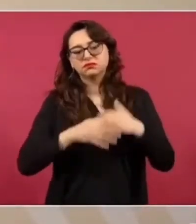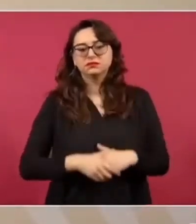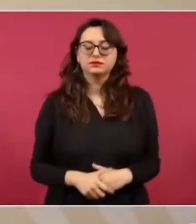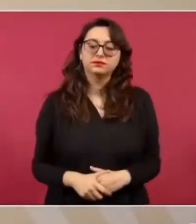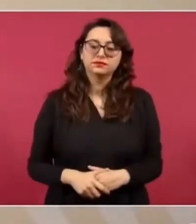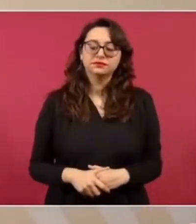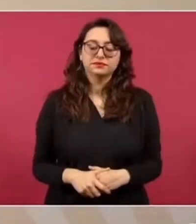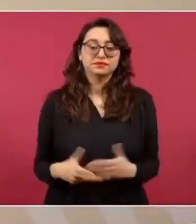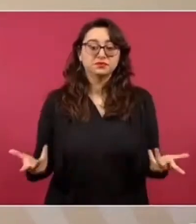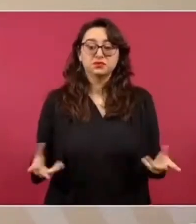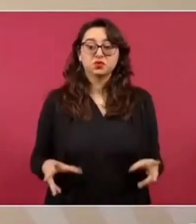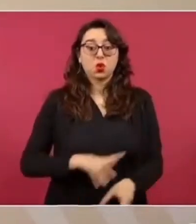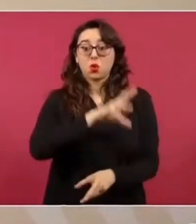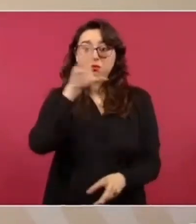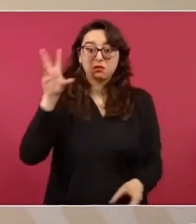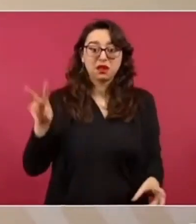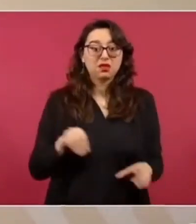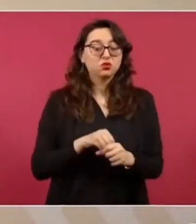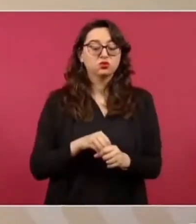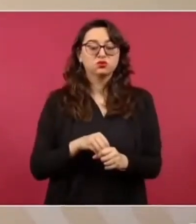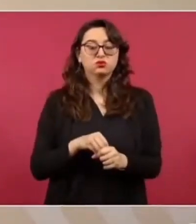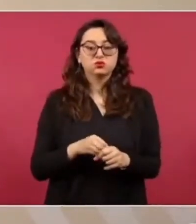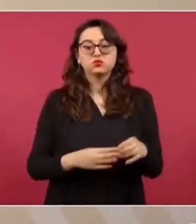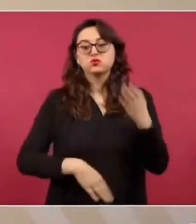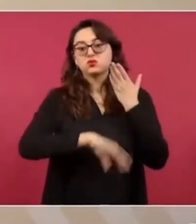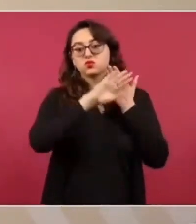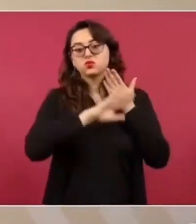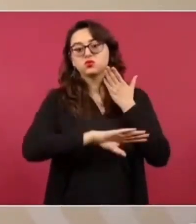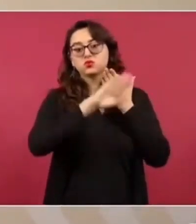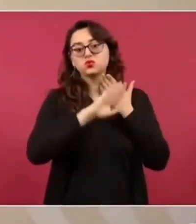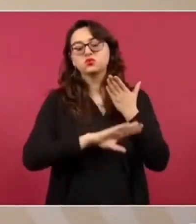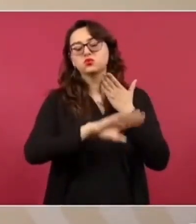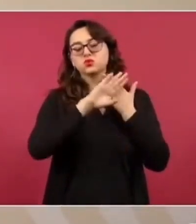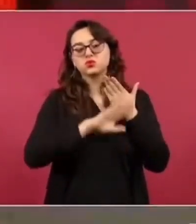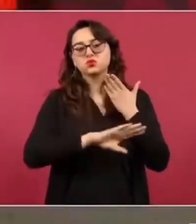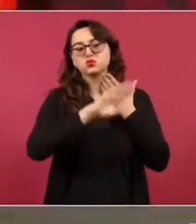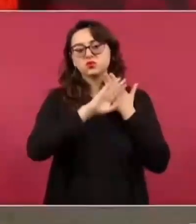Para todo, en todo. Ahora que se peleó